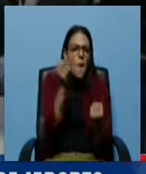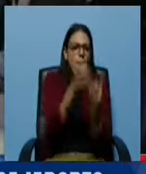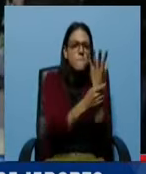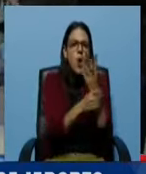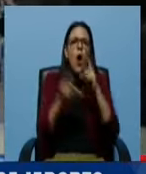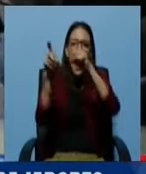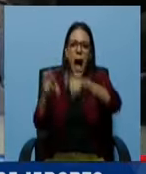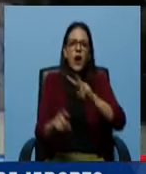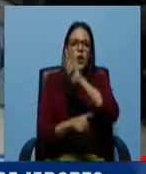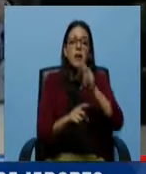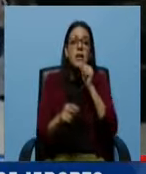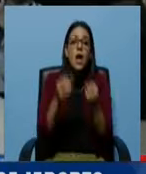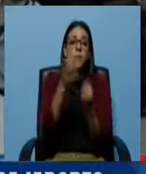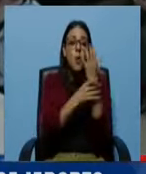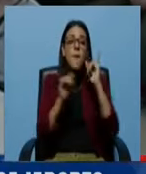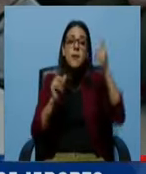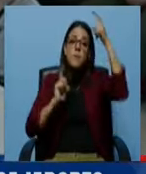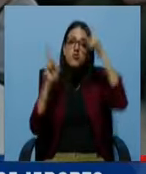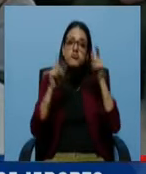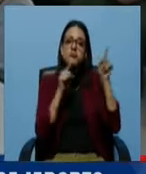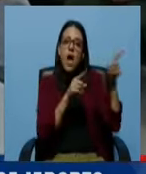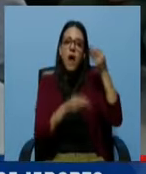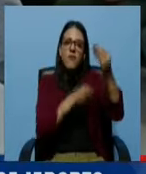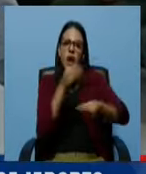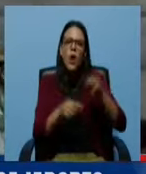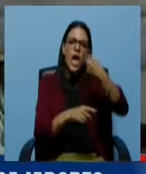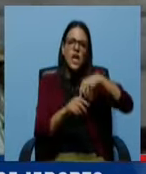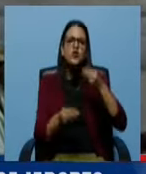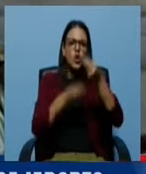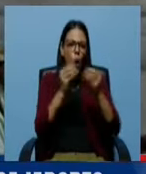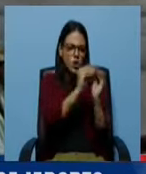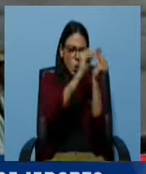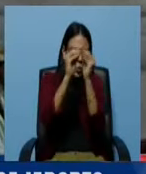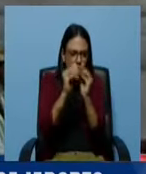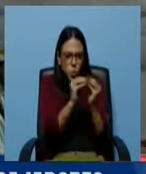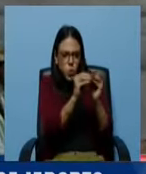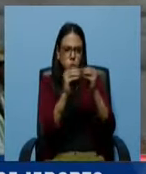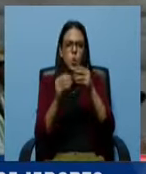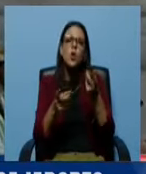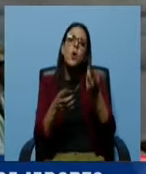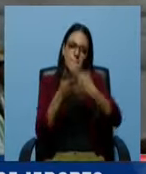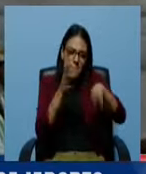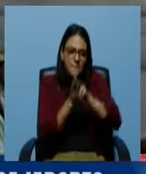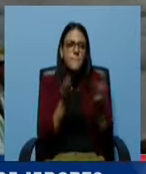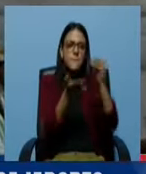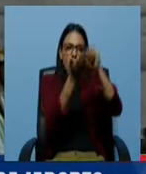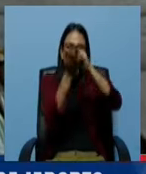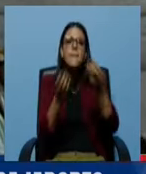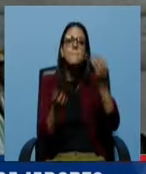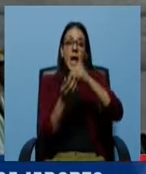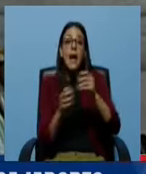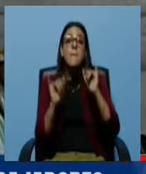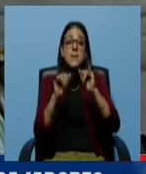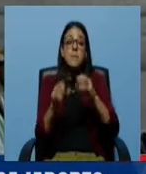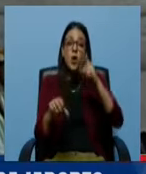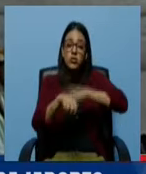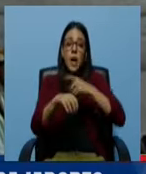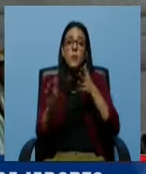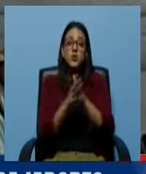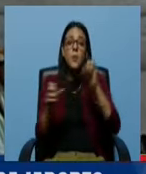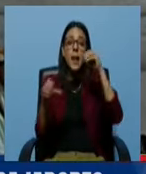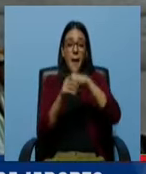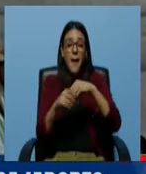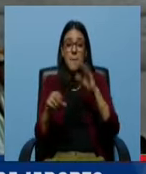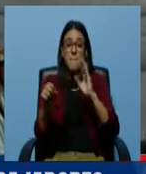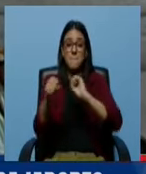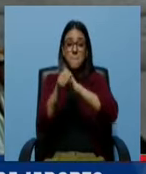AgroVenezuela, creada por Chávez. Le hicimos una reingeniería y en plena pandemia, acuérdame la fecha,